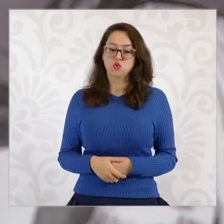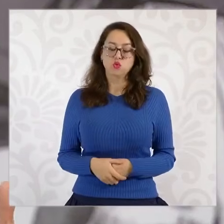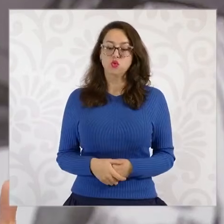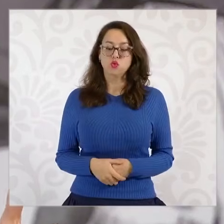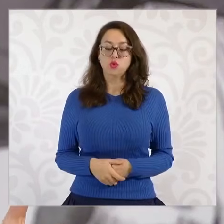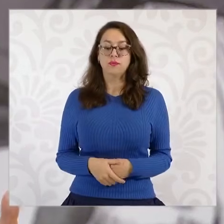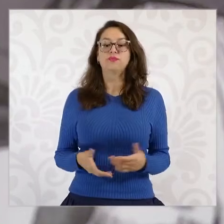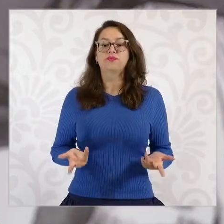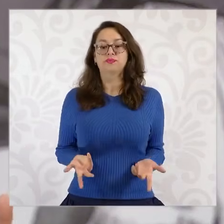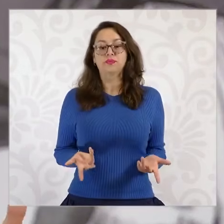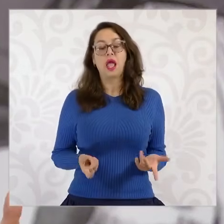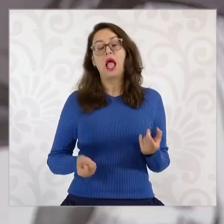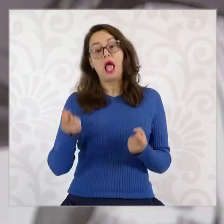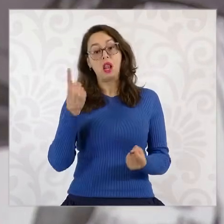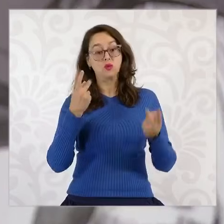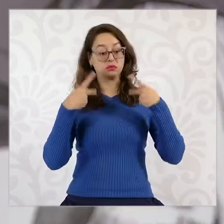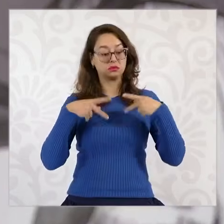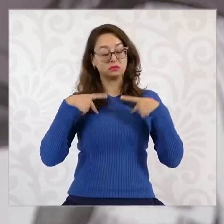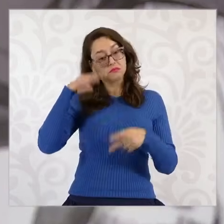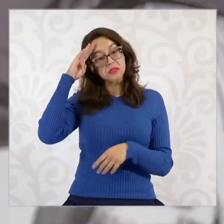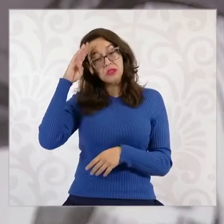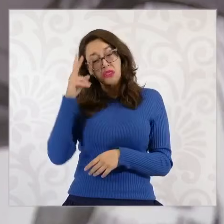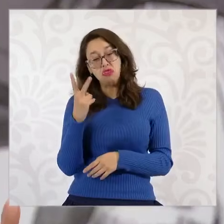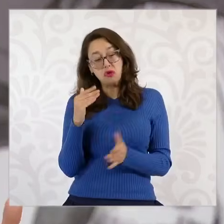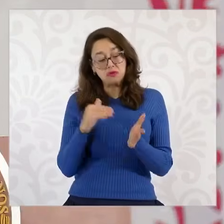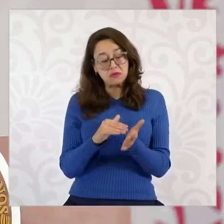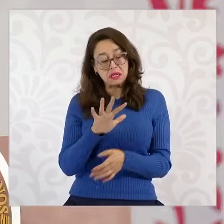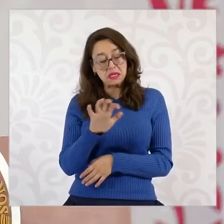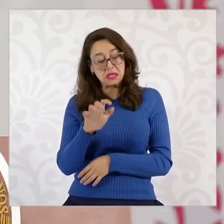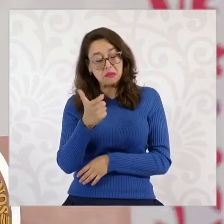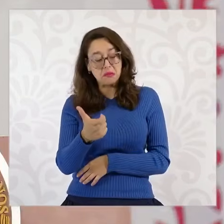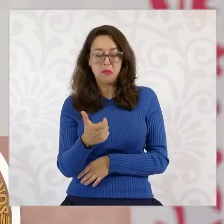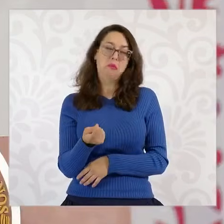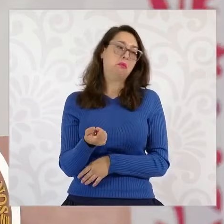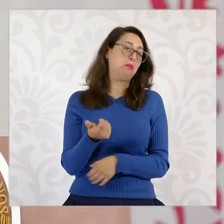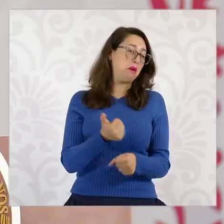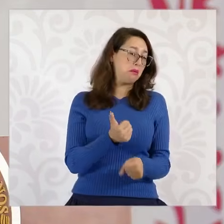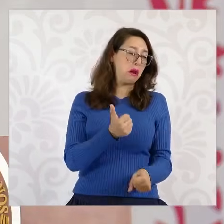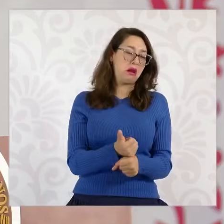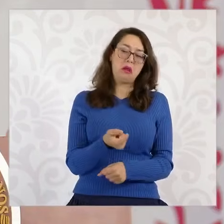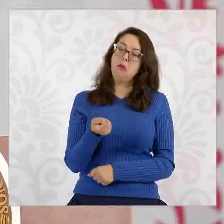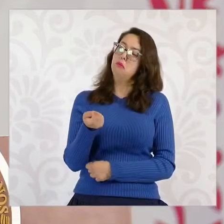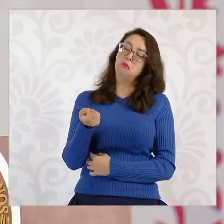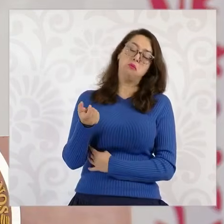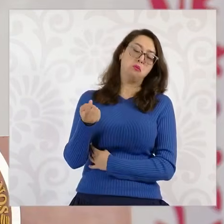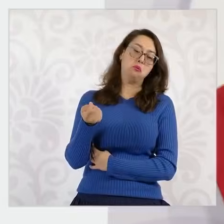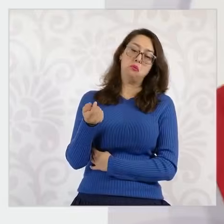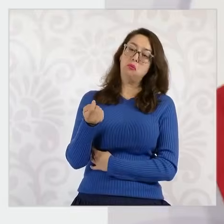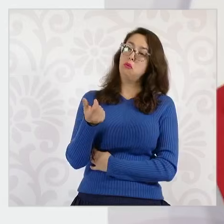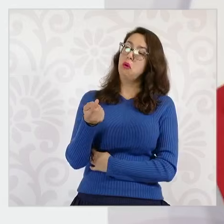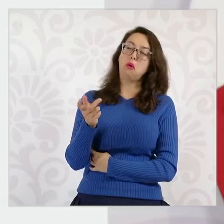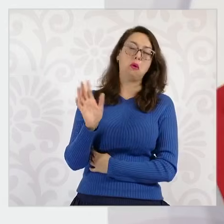A algunas personas les parecerá poco 2,500 pesos para apoyo de útiles y uniformes escolares, pero representan todo